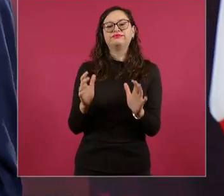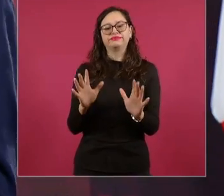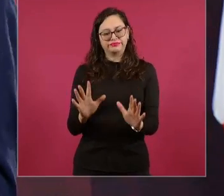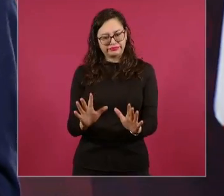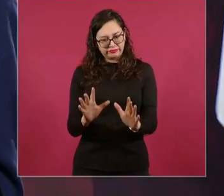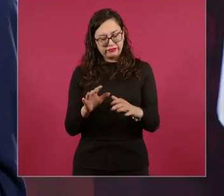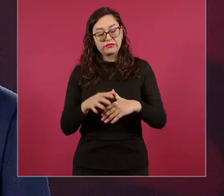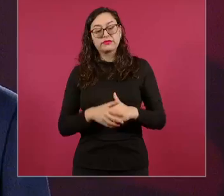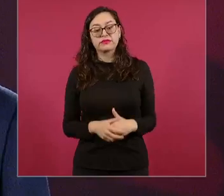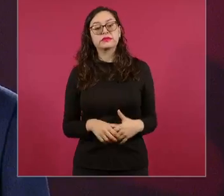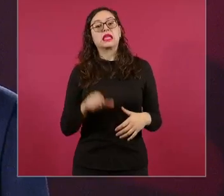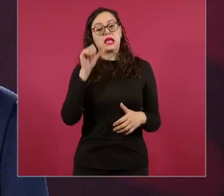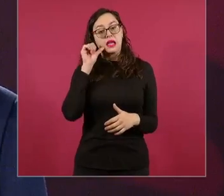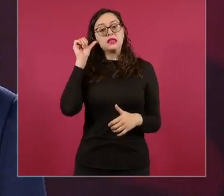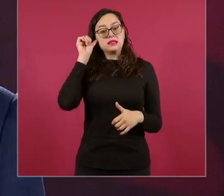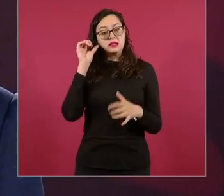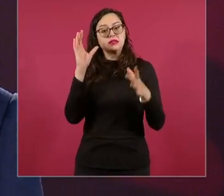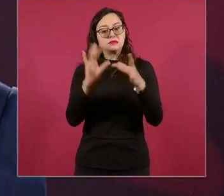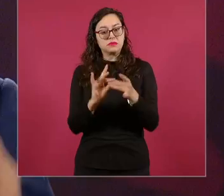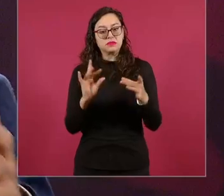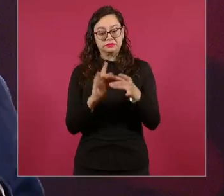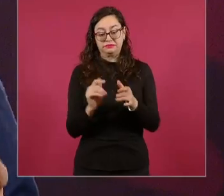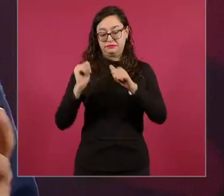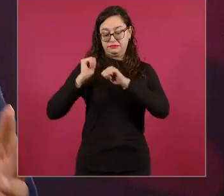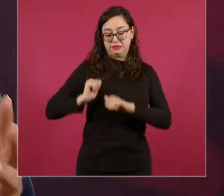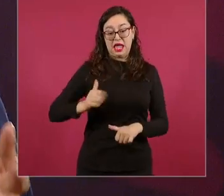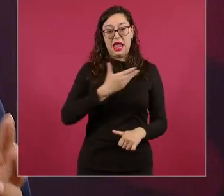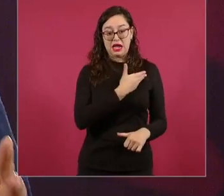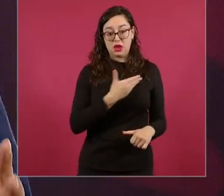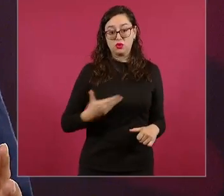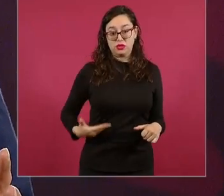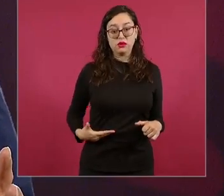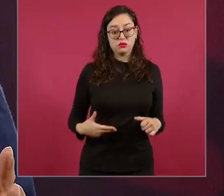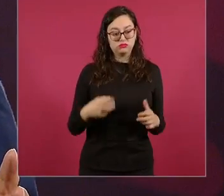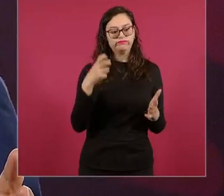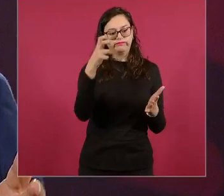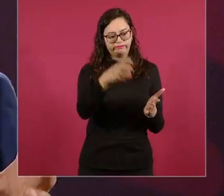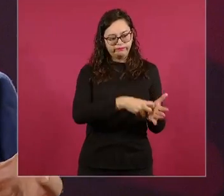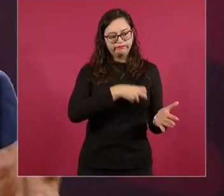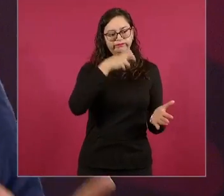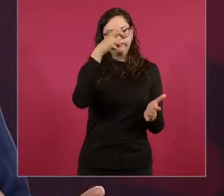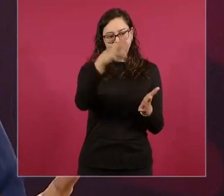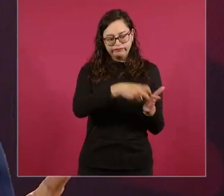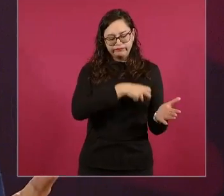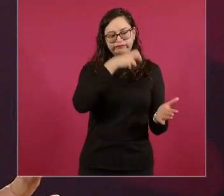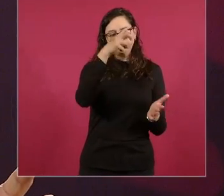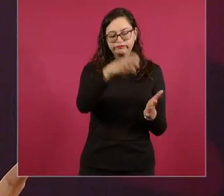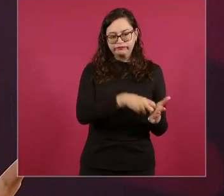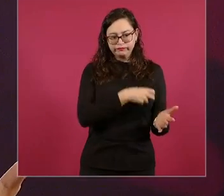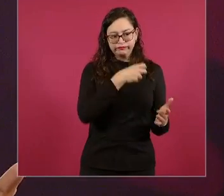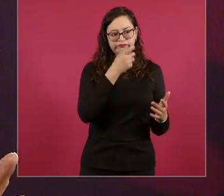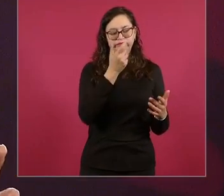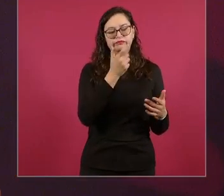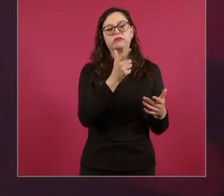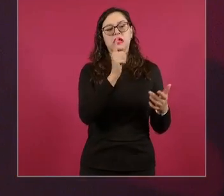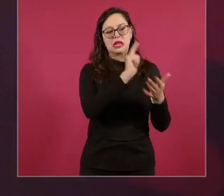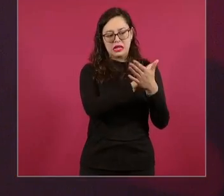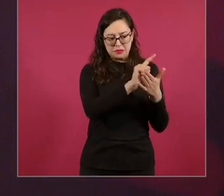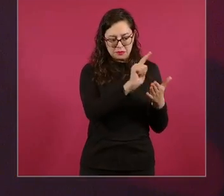Legislativo, pero nos topamos con el Poder Judicial,